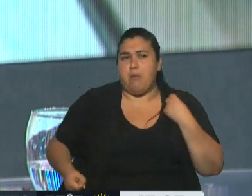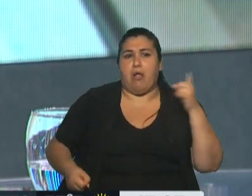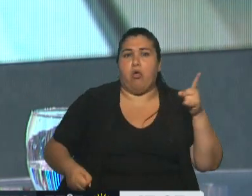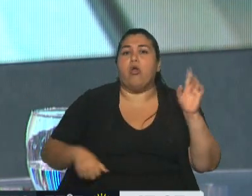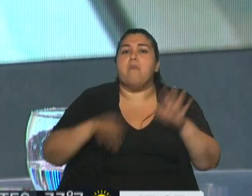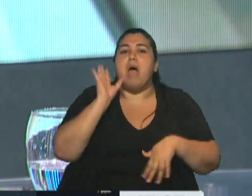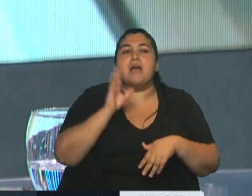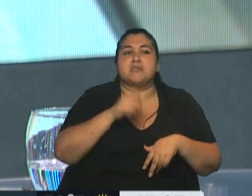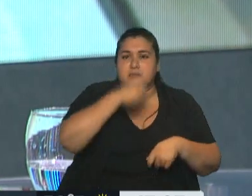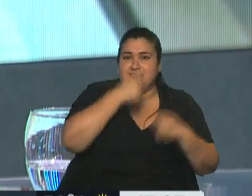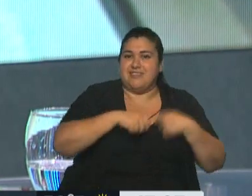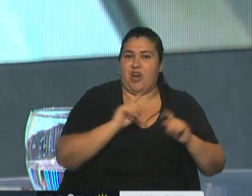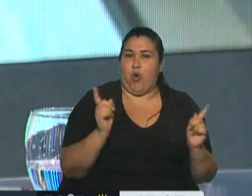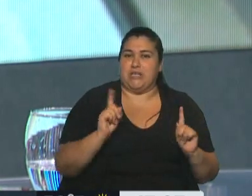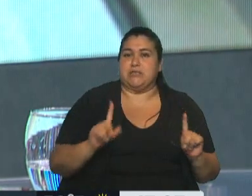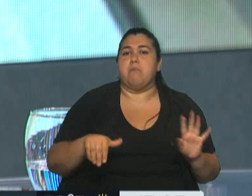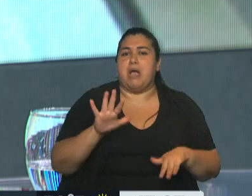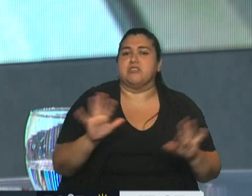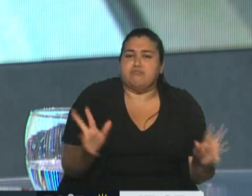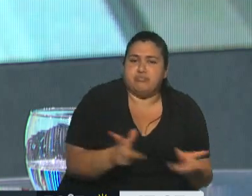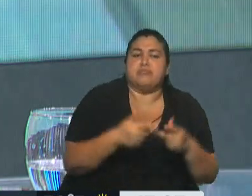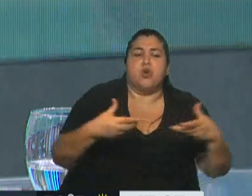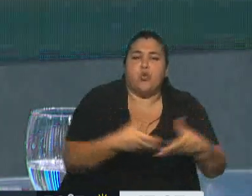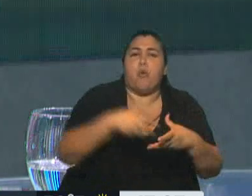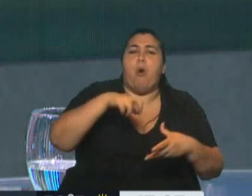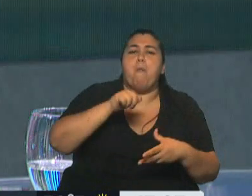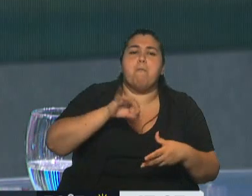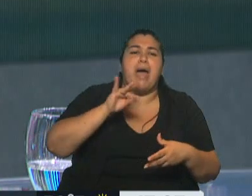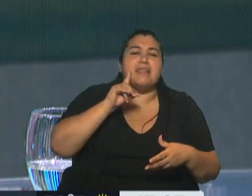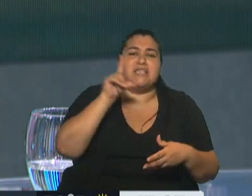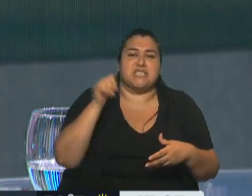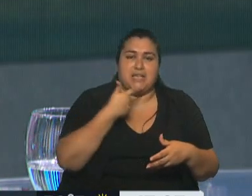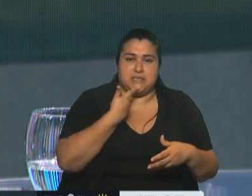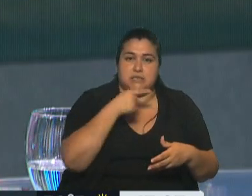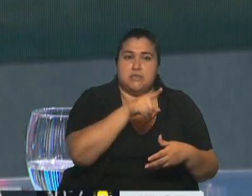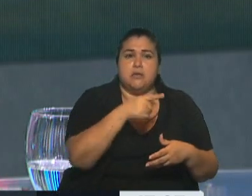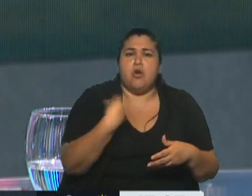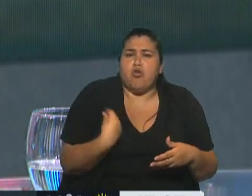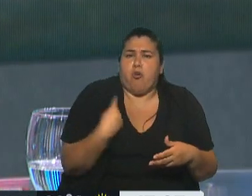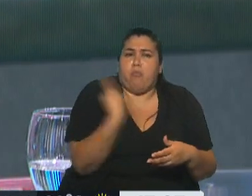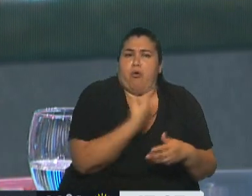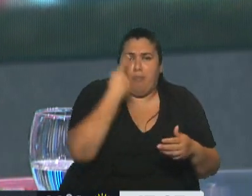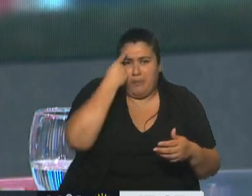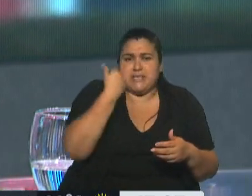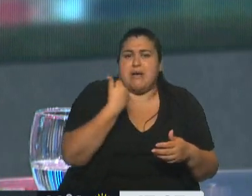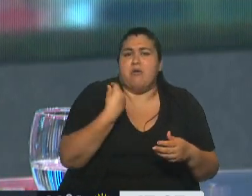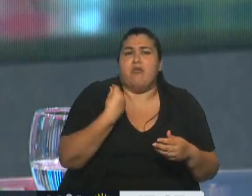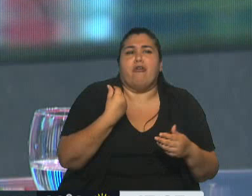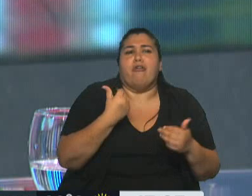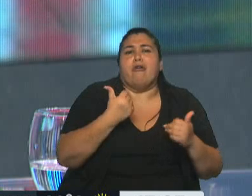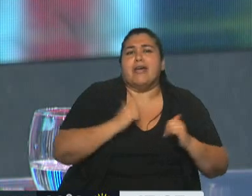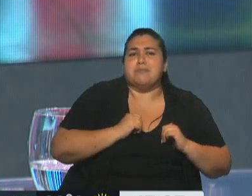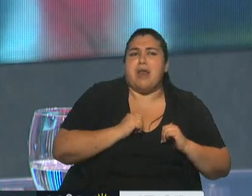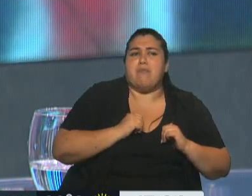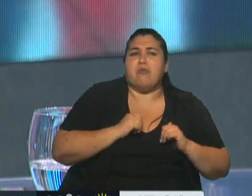relacionada quizás al narco. ¿Qué diferencias ves en ese contexto o qué se puede esperar de Ecuador mirando sobre todo los casos de Colombia